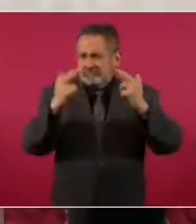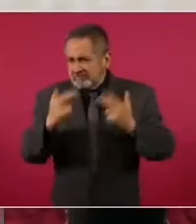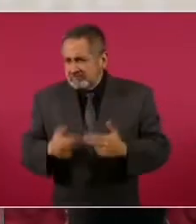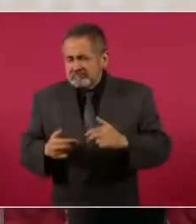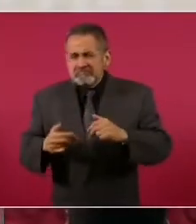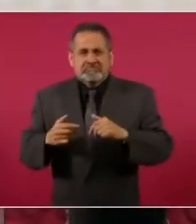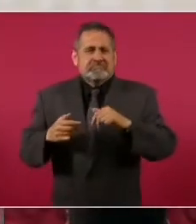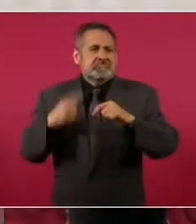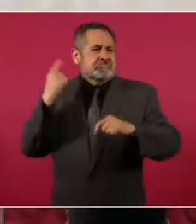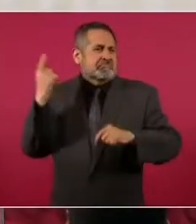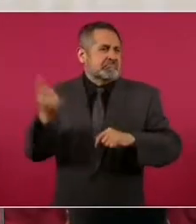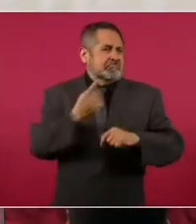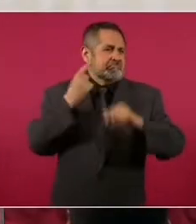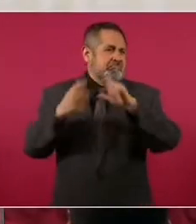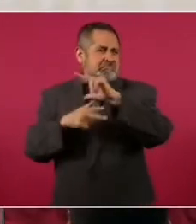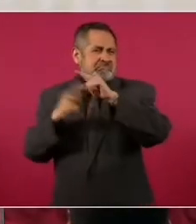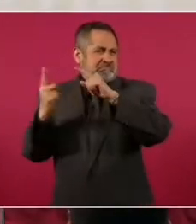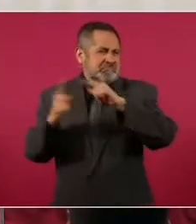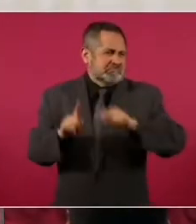temblores,